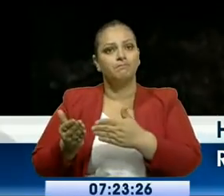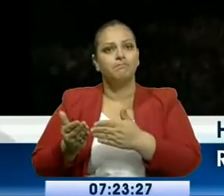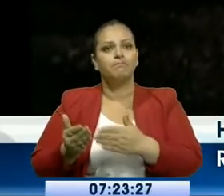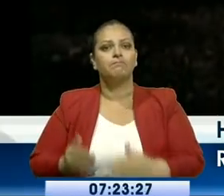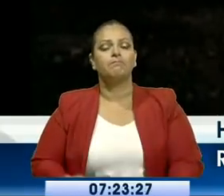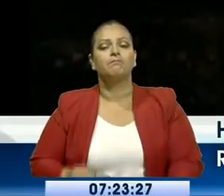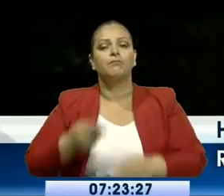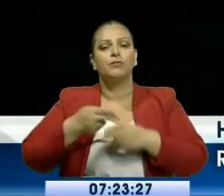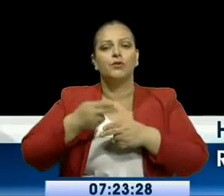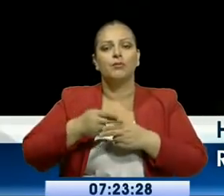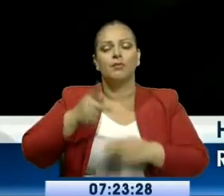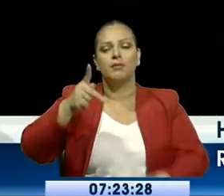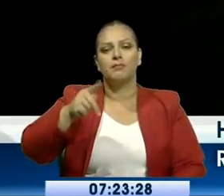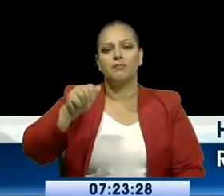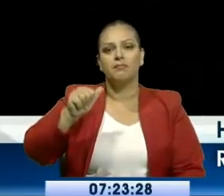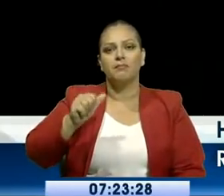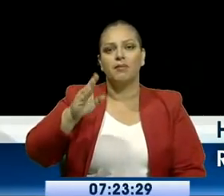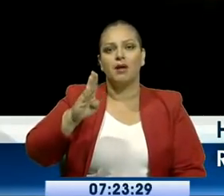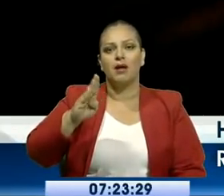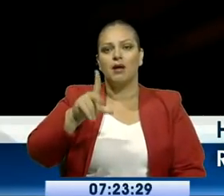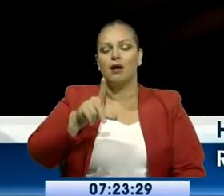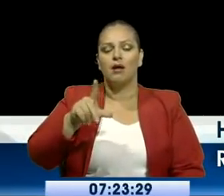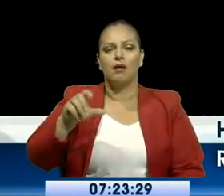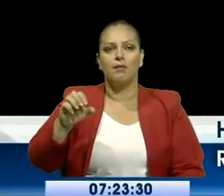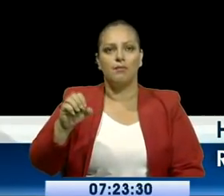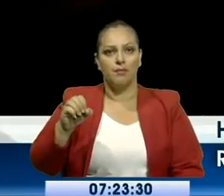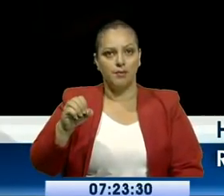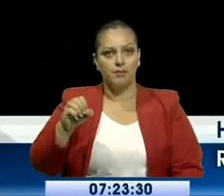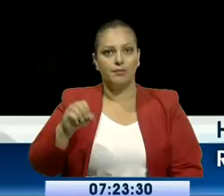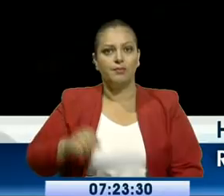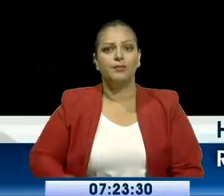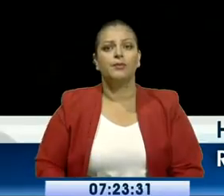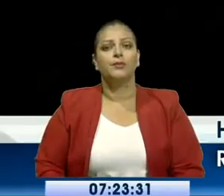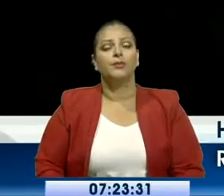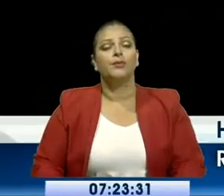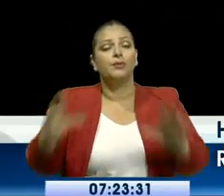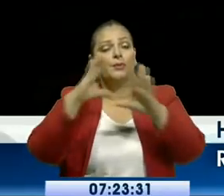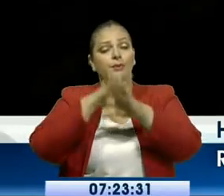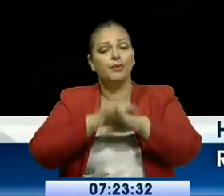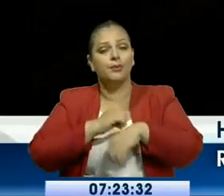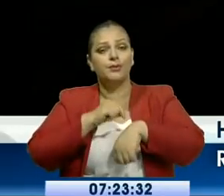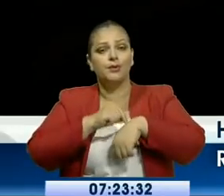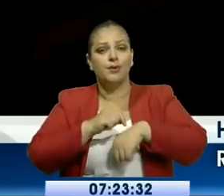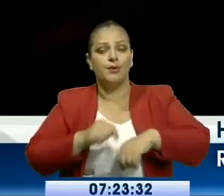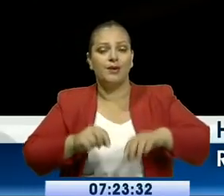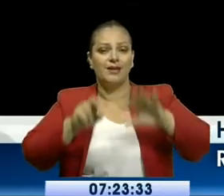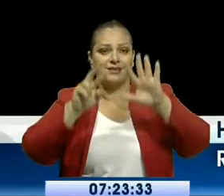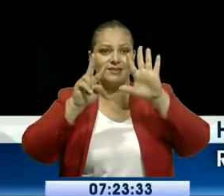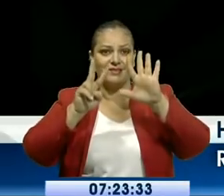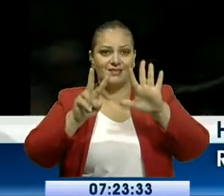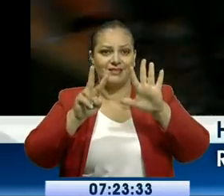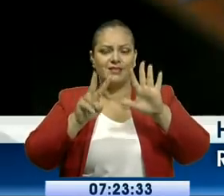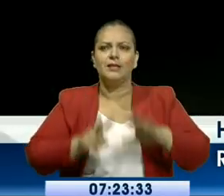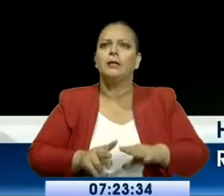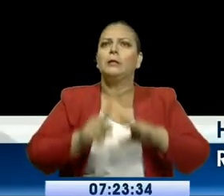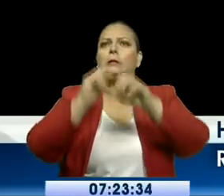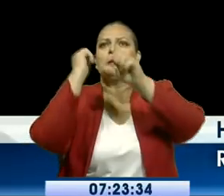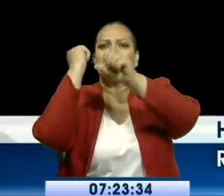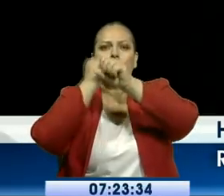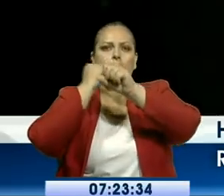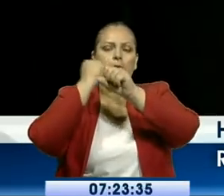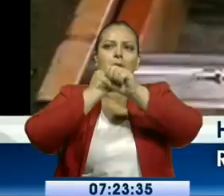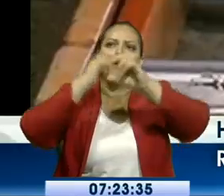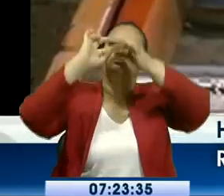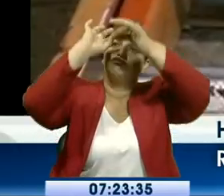Pablo Zambrano Mero. La novedad se reportó alrededor de las 19 horas de este domingo. El ahora occiso arribó hasta